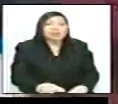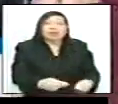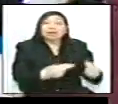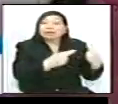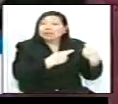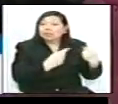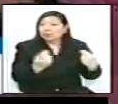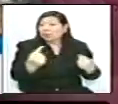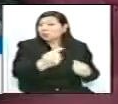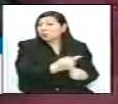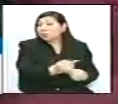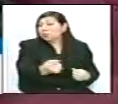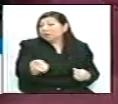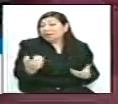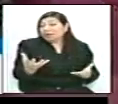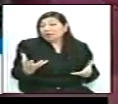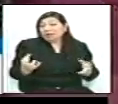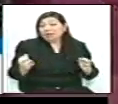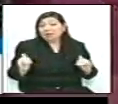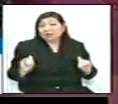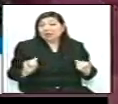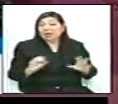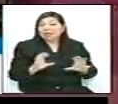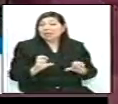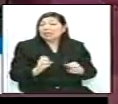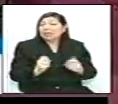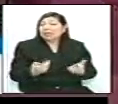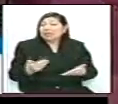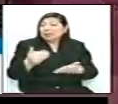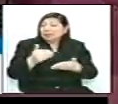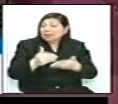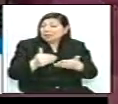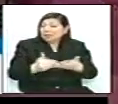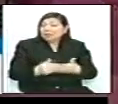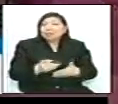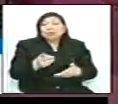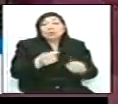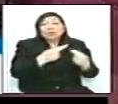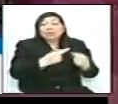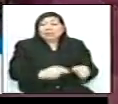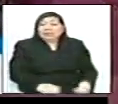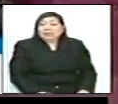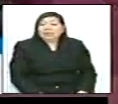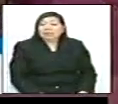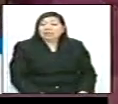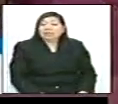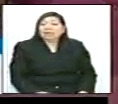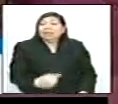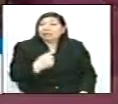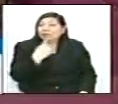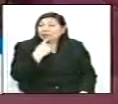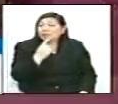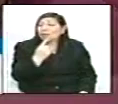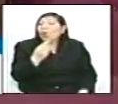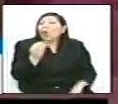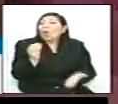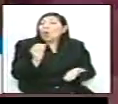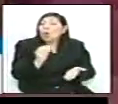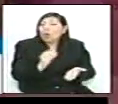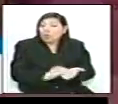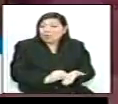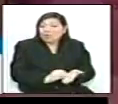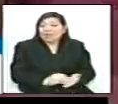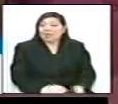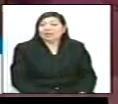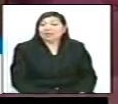si alguno de ustedes considera que debe sustraerse de su responsabilidad y repetir la historia